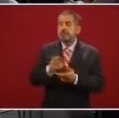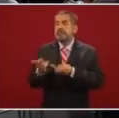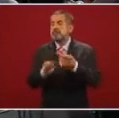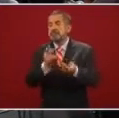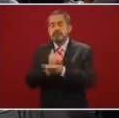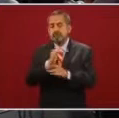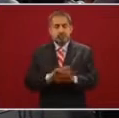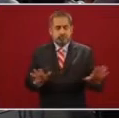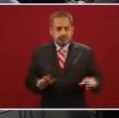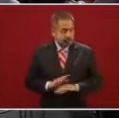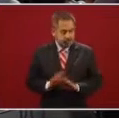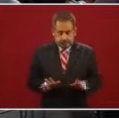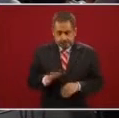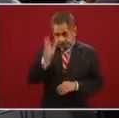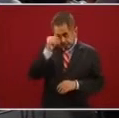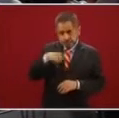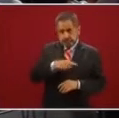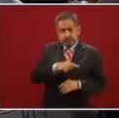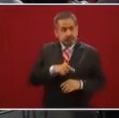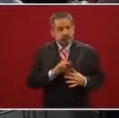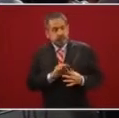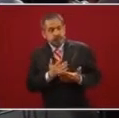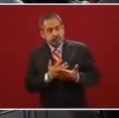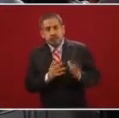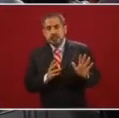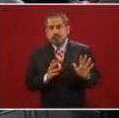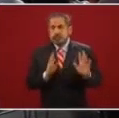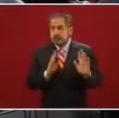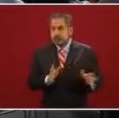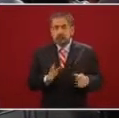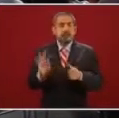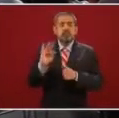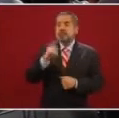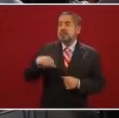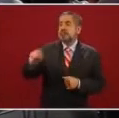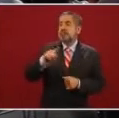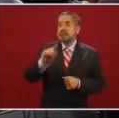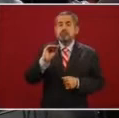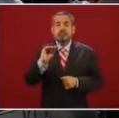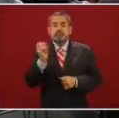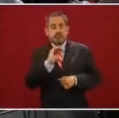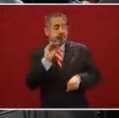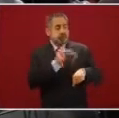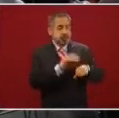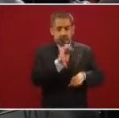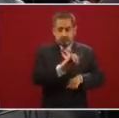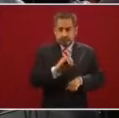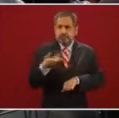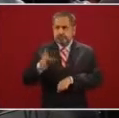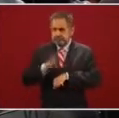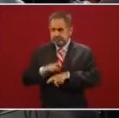Y ese es un acuerdo que se tiene con la industria, pero platicado en el términos de que en caso de que se instale solo se le darían esos permisos porque